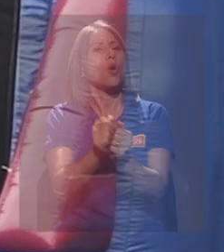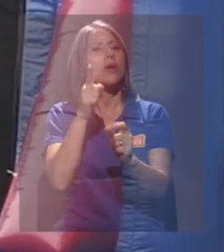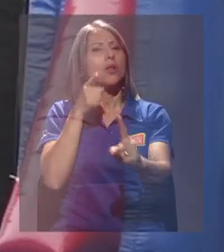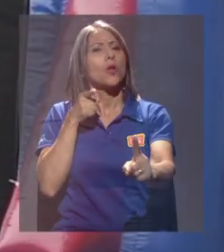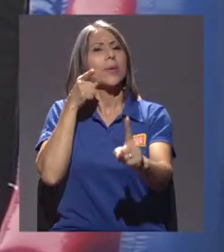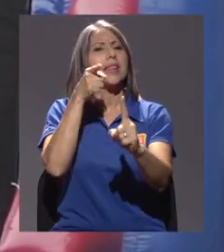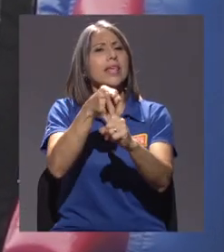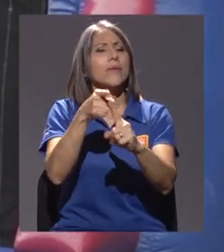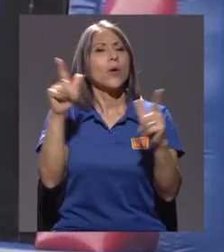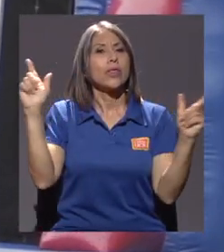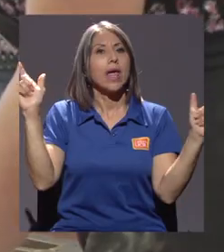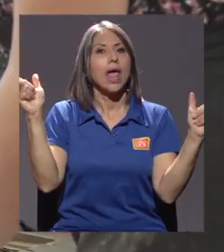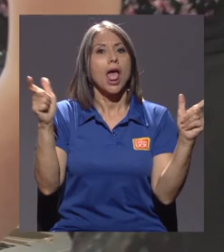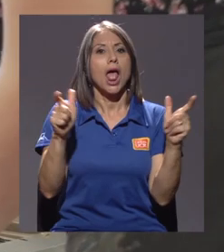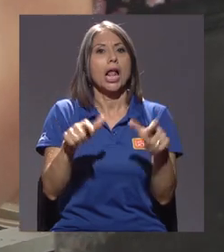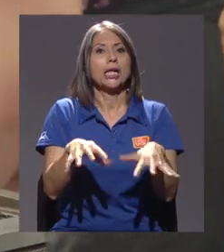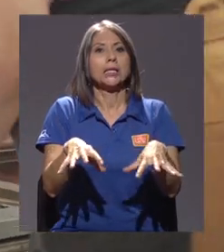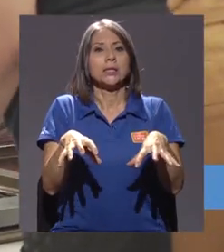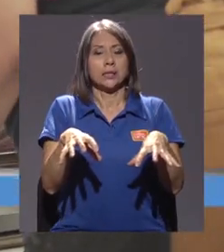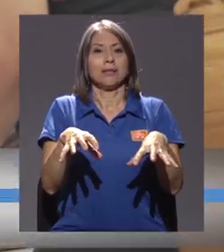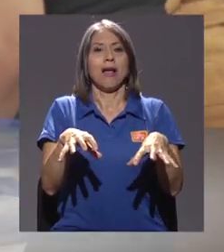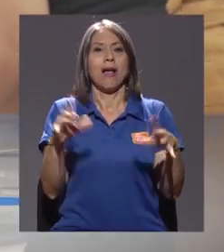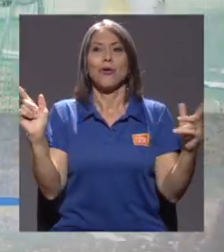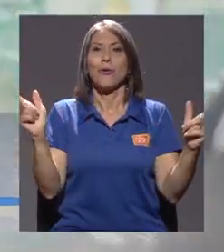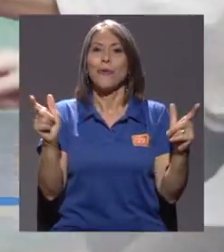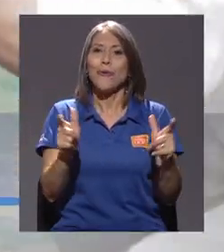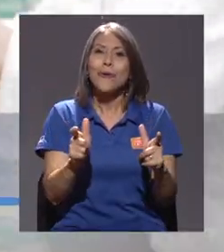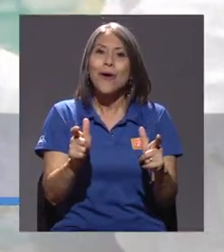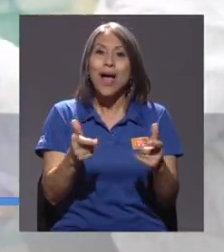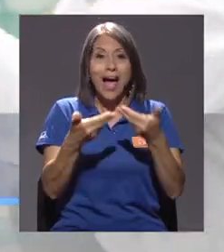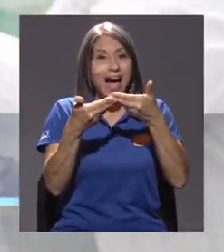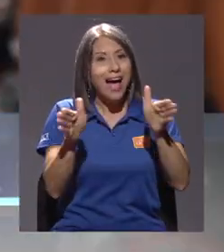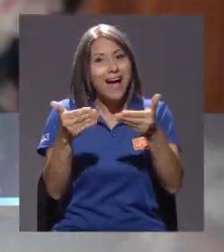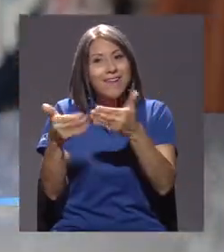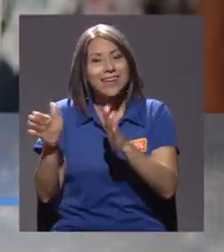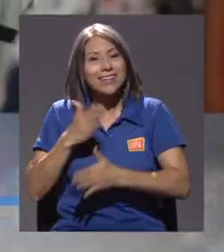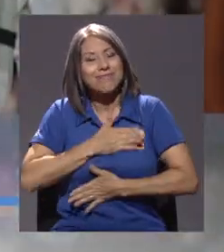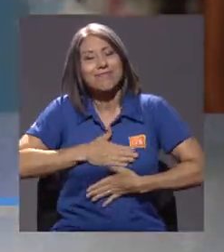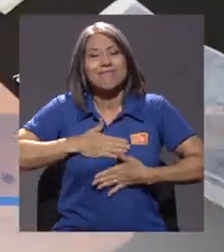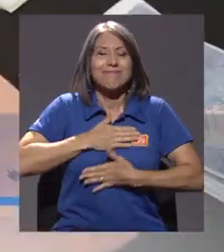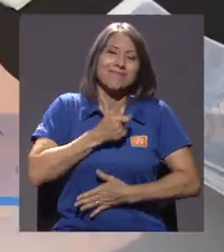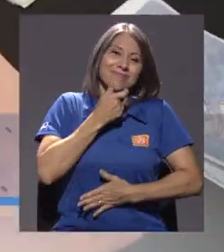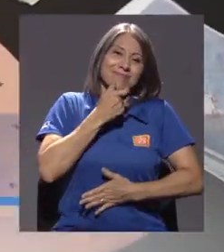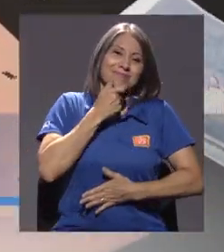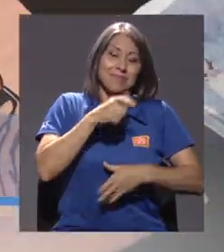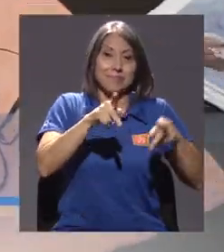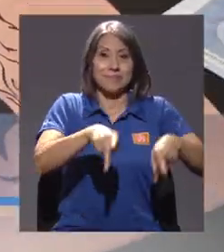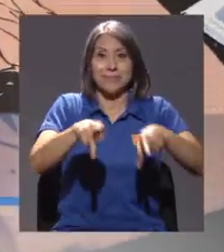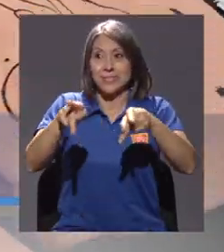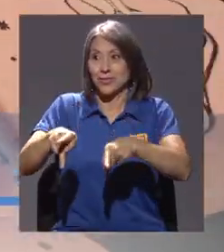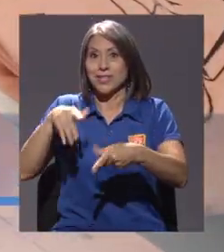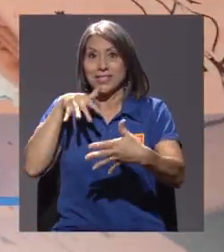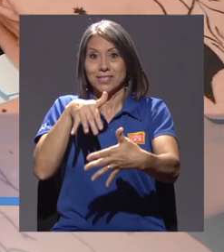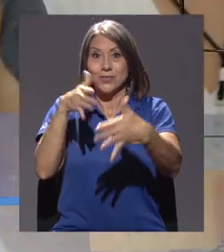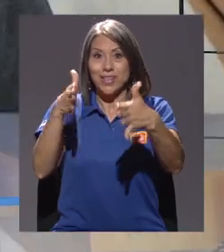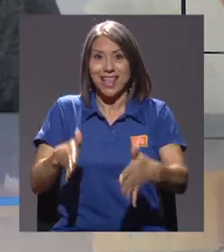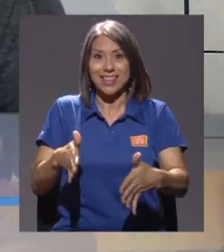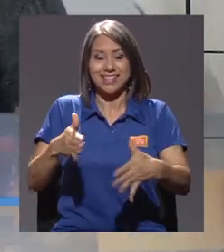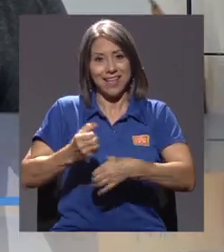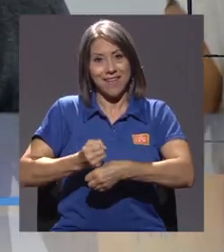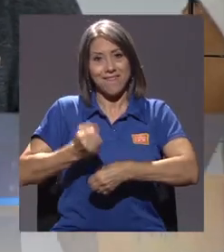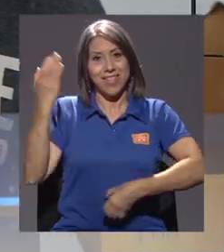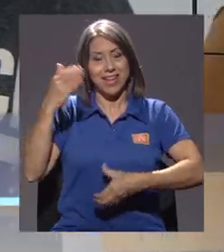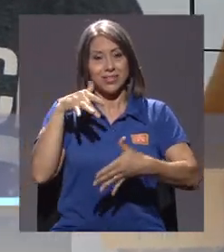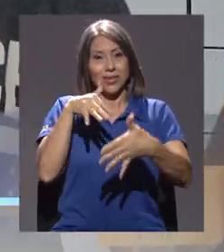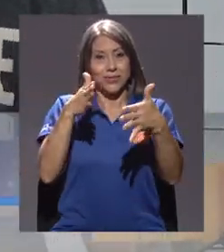Con el objetivo de disminuir el estrés, abrir espacios para la recreación y la diversión entre la población estudiantil, la Federación